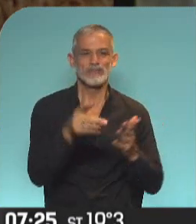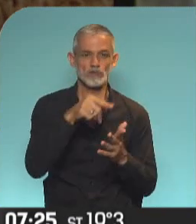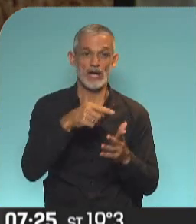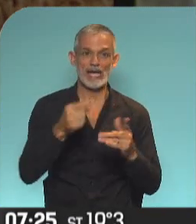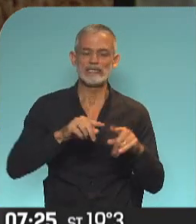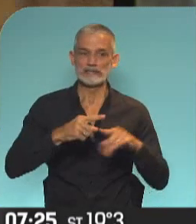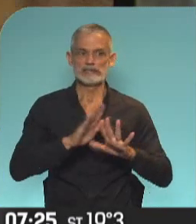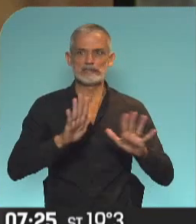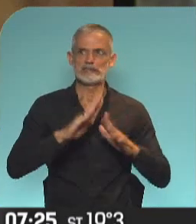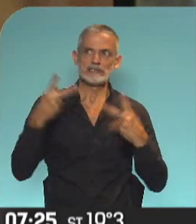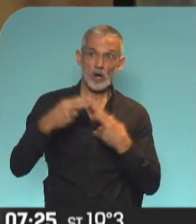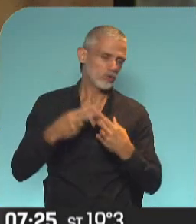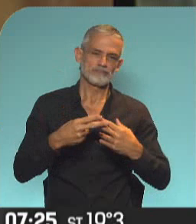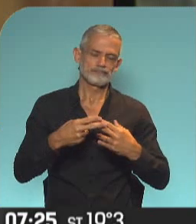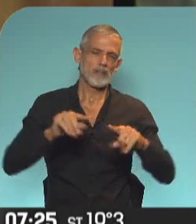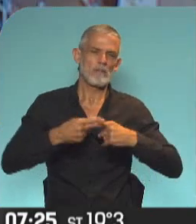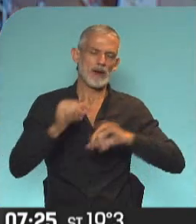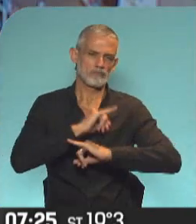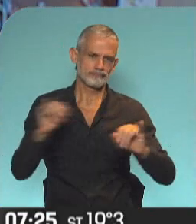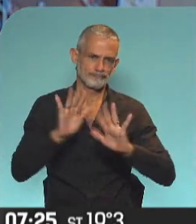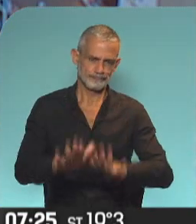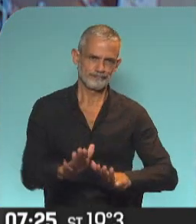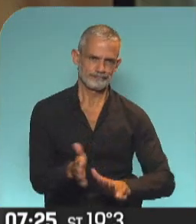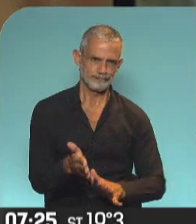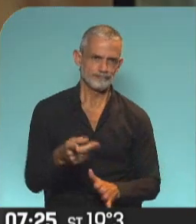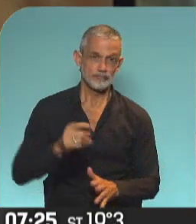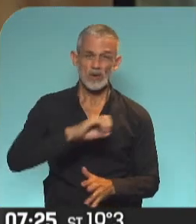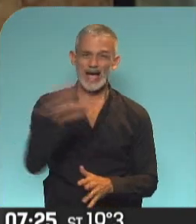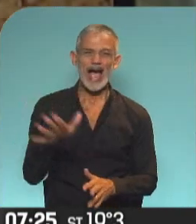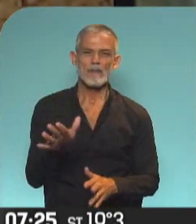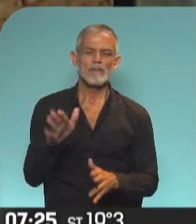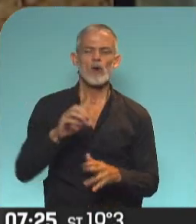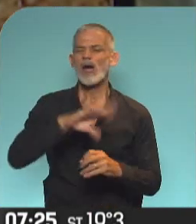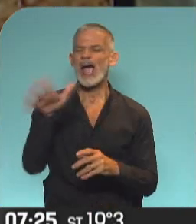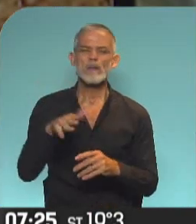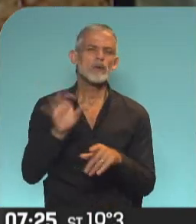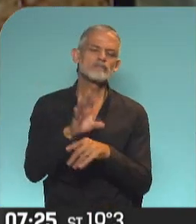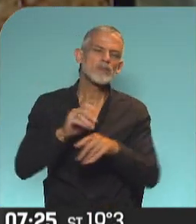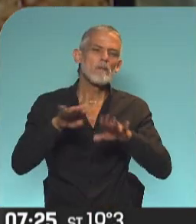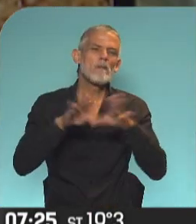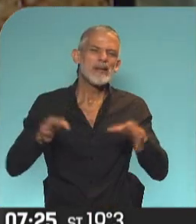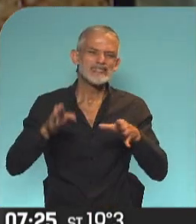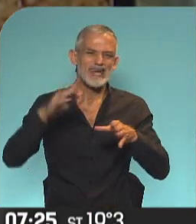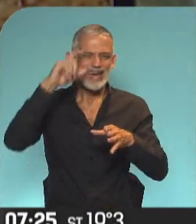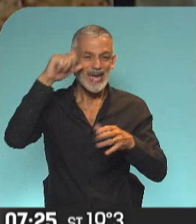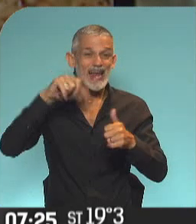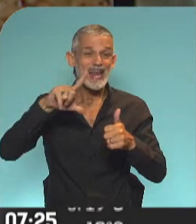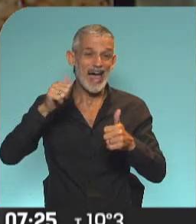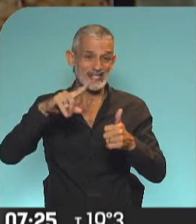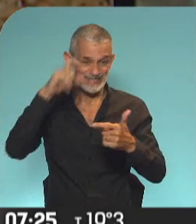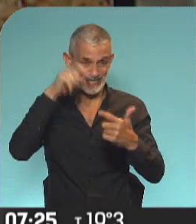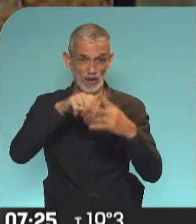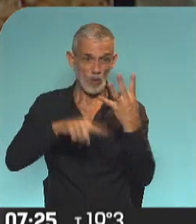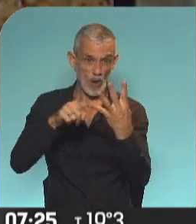del campo, la bronca, sobre todo porque a veces hablamos del campo, ¿no? Sería la mesa de enlace, que son estas 4 entidades